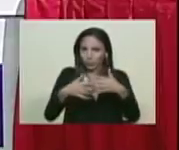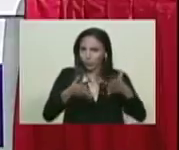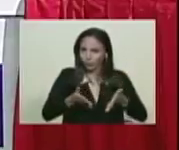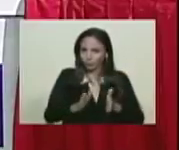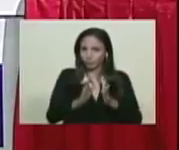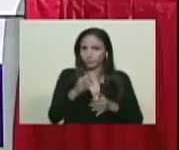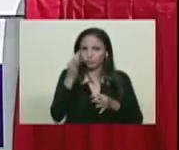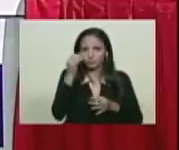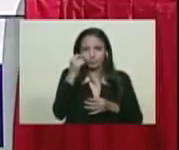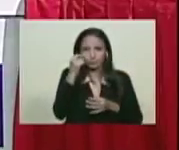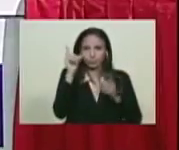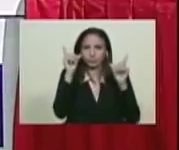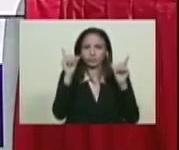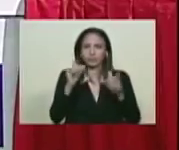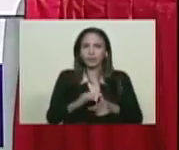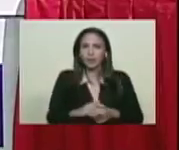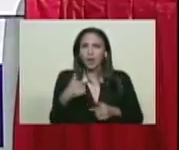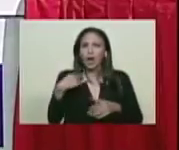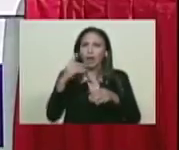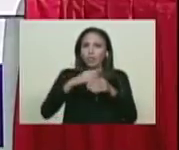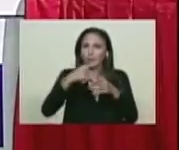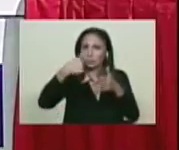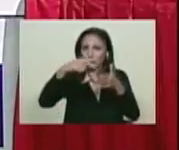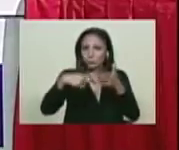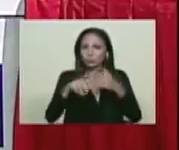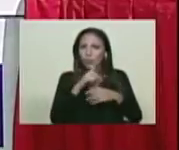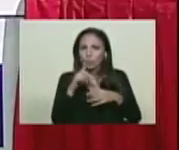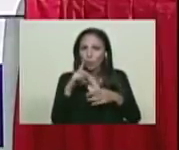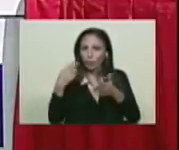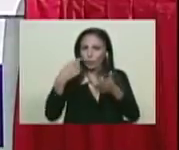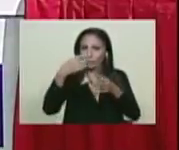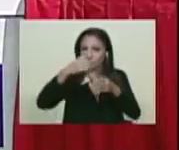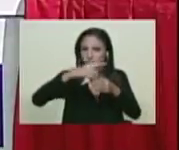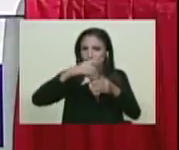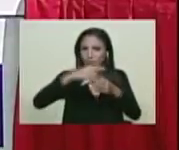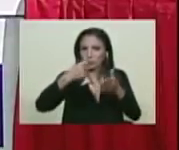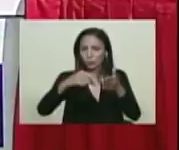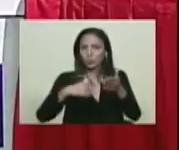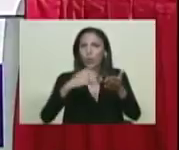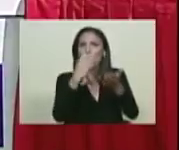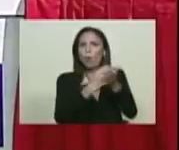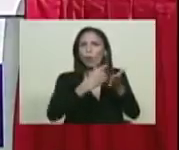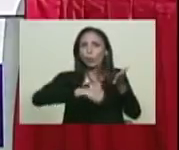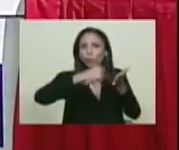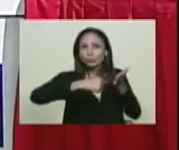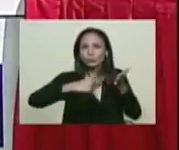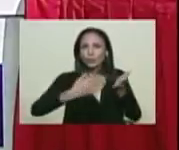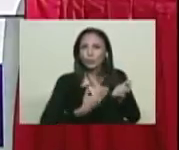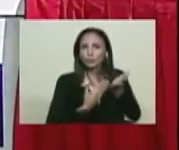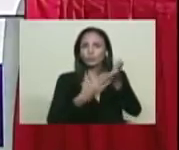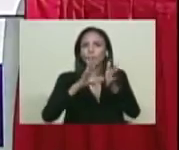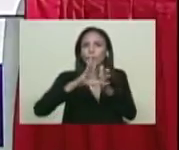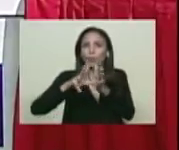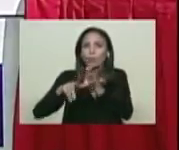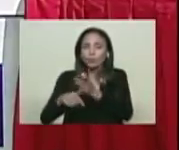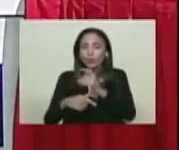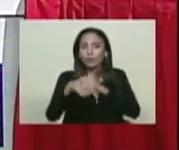Yo estaba indignado por los datos que tenía de los contratos que estaban haciendo para robar,